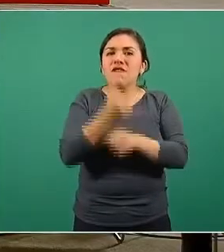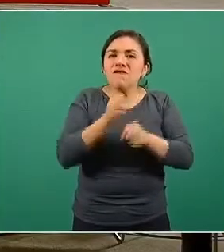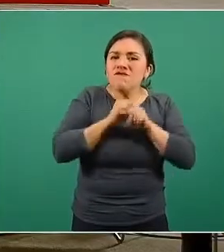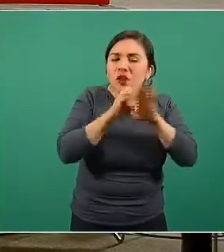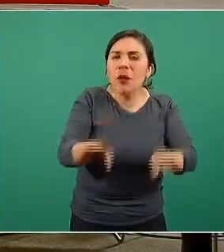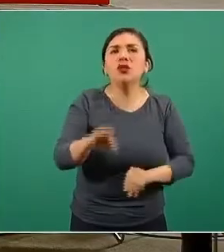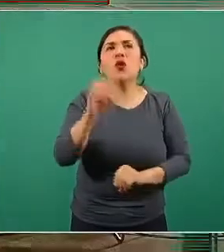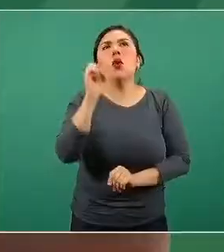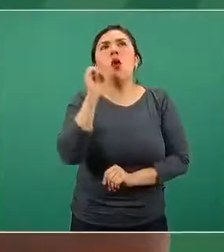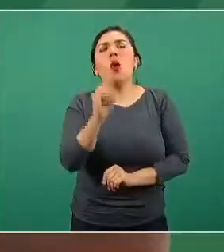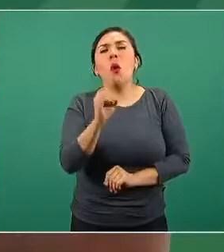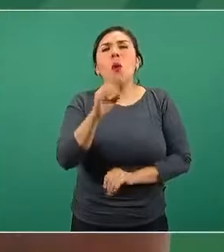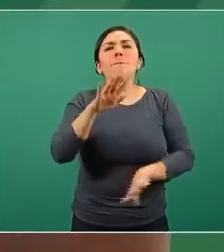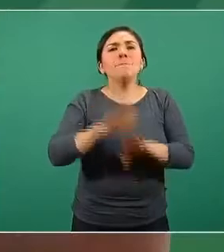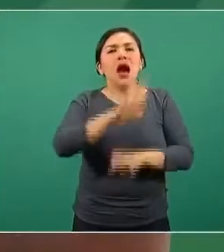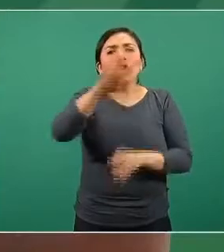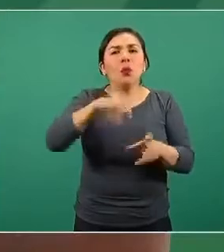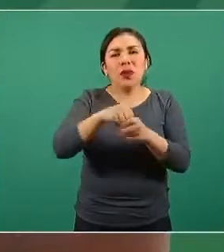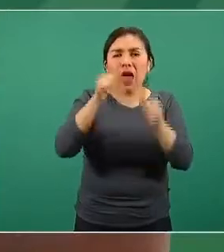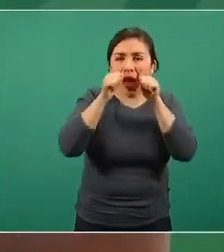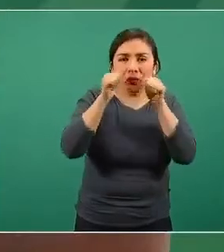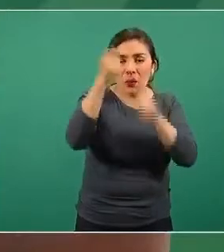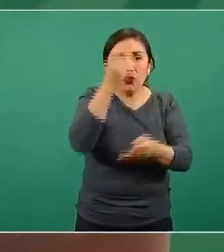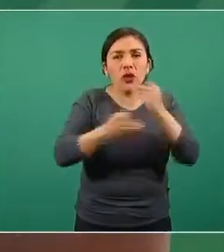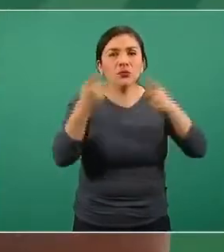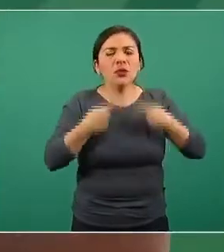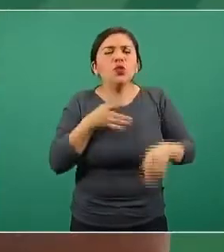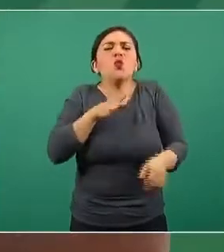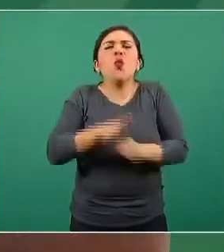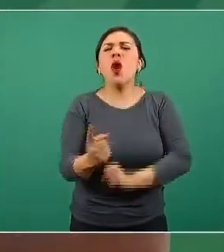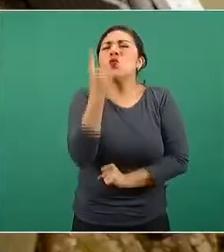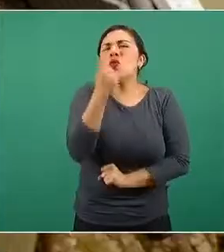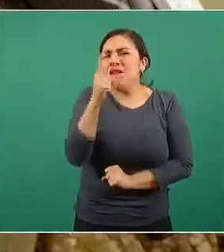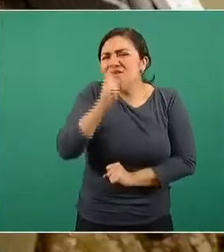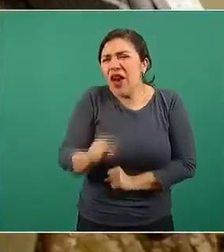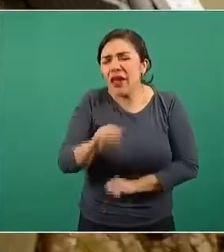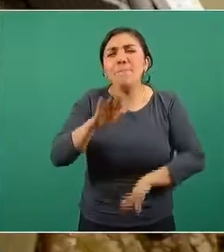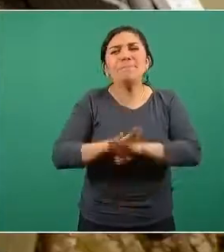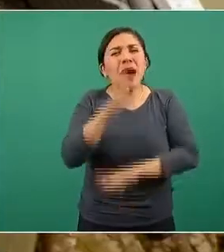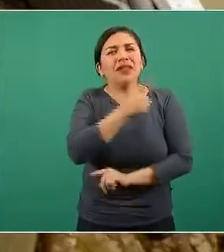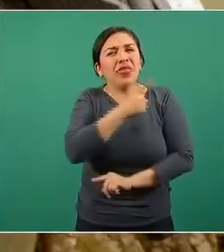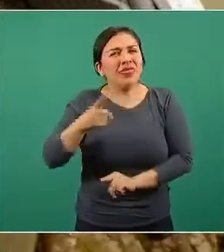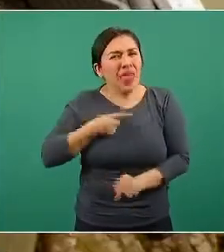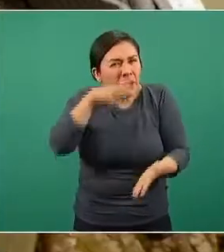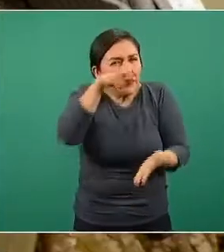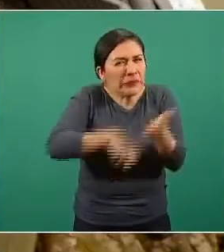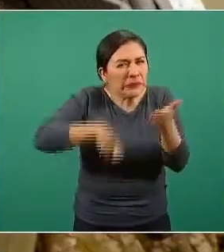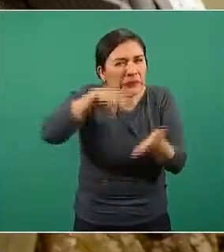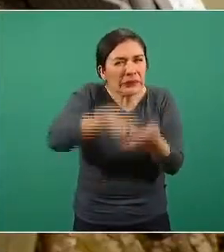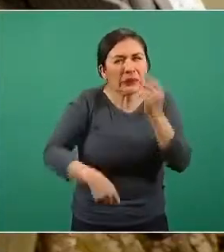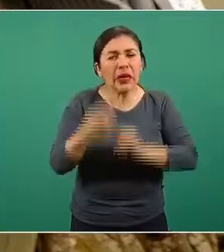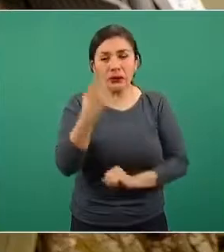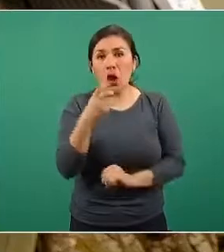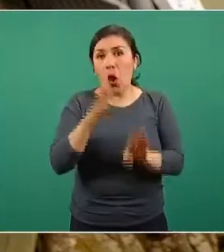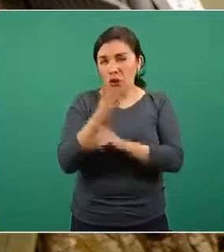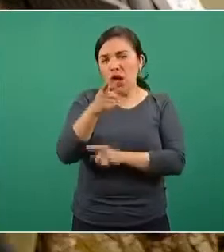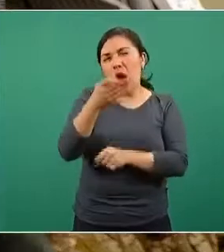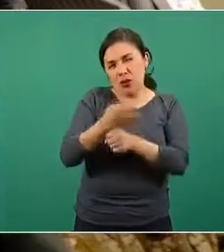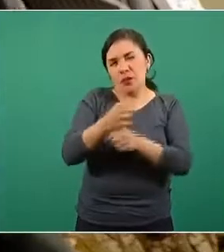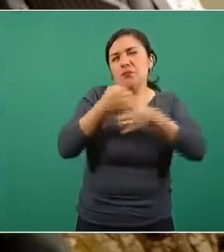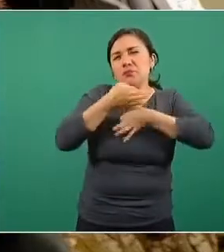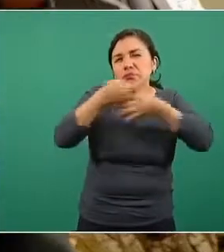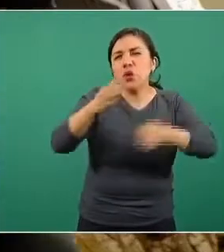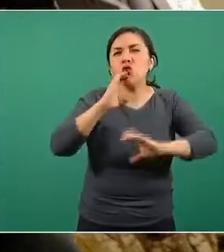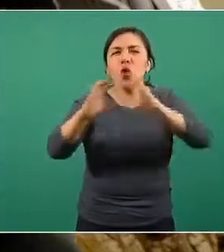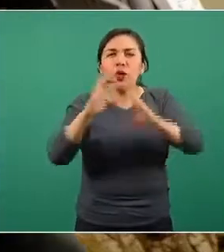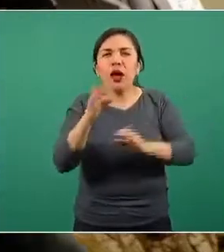información general a la población. Entonces, ¿dónde está esa falla? ¿Dónde más hay que apretar, además de hacer solo campañas de comunicación, ¿no? Sino